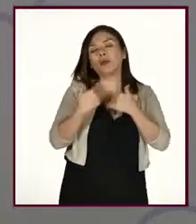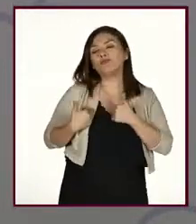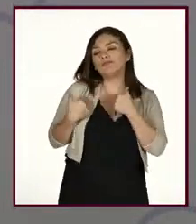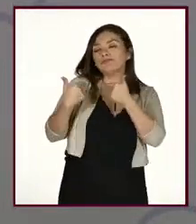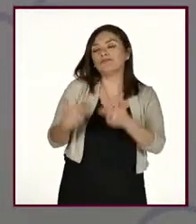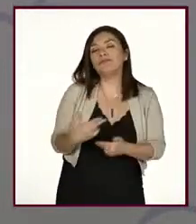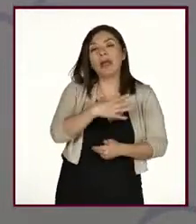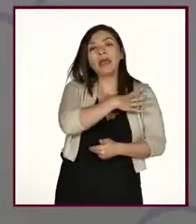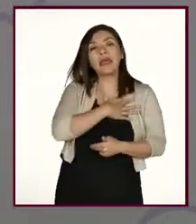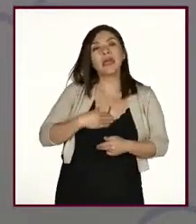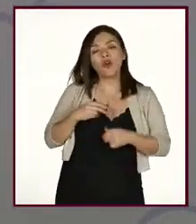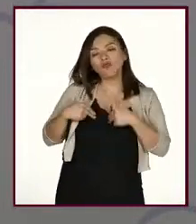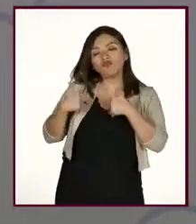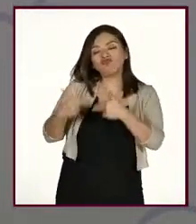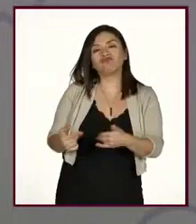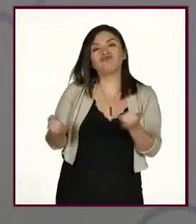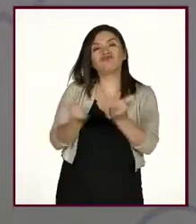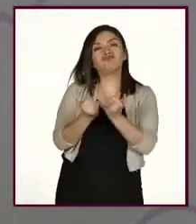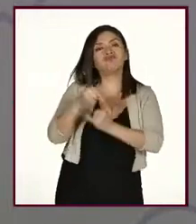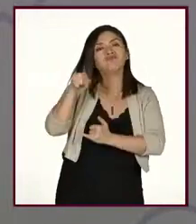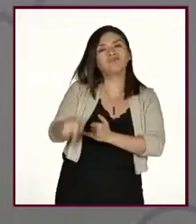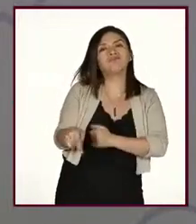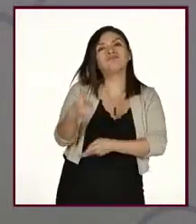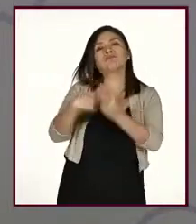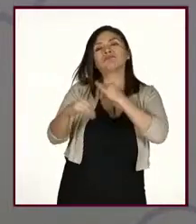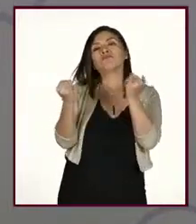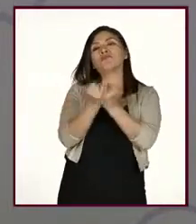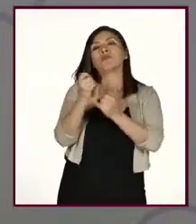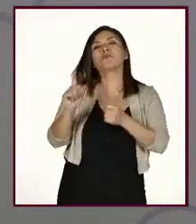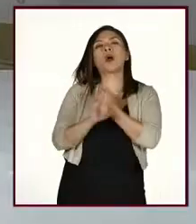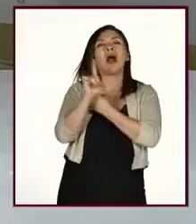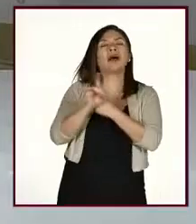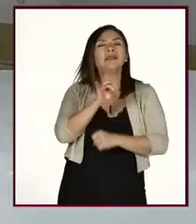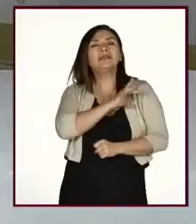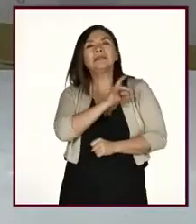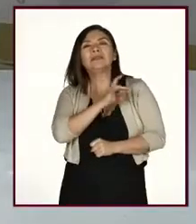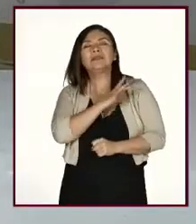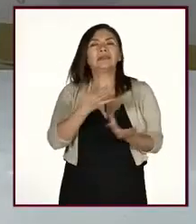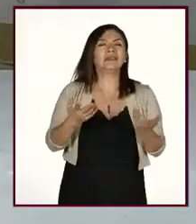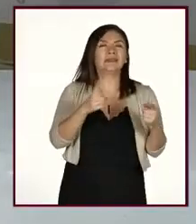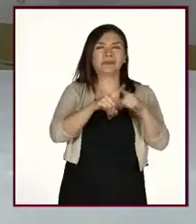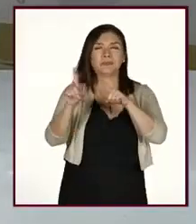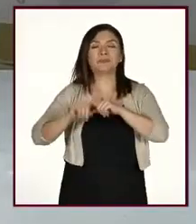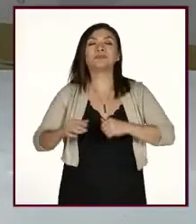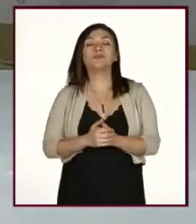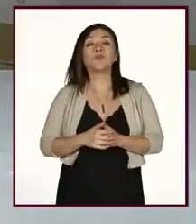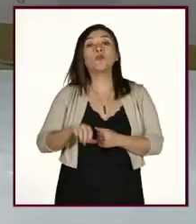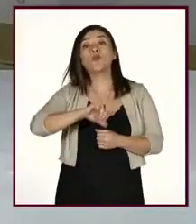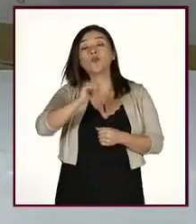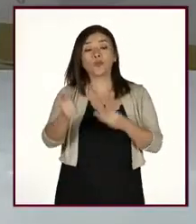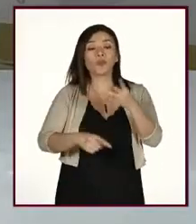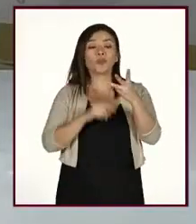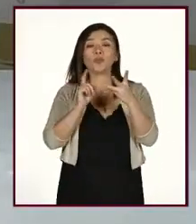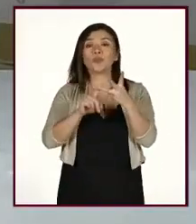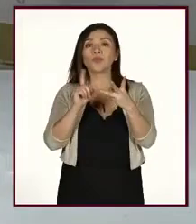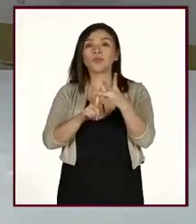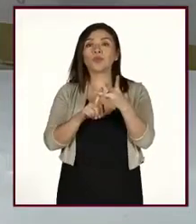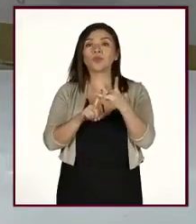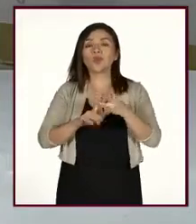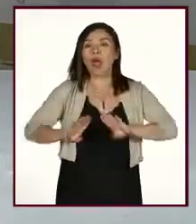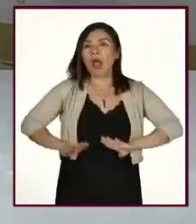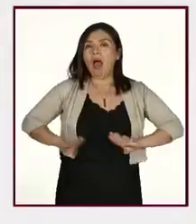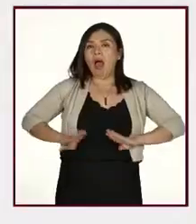el hijo, la hija, lo presente, ¿sí? Dentro de otros factores de riesgo tenemos rasgos